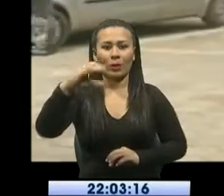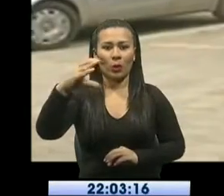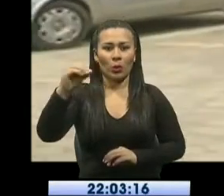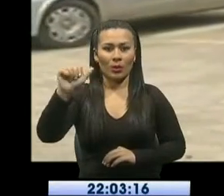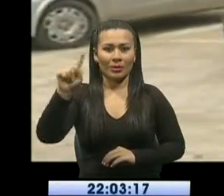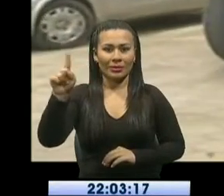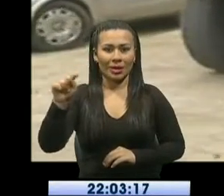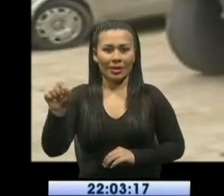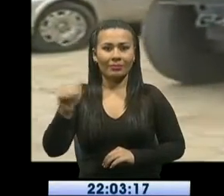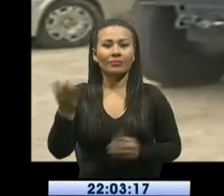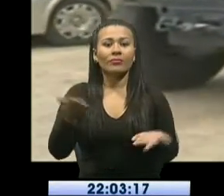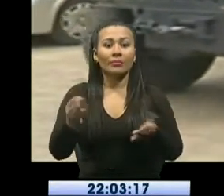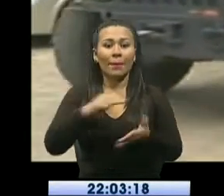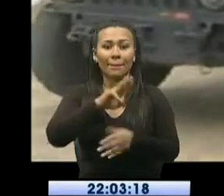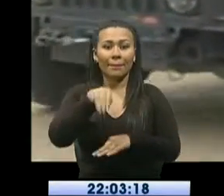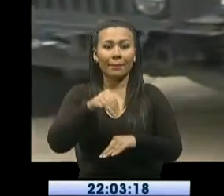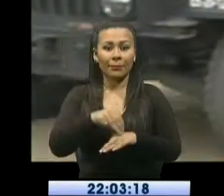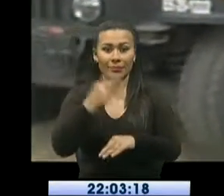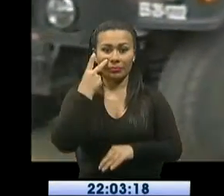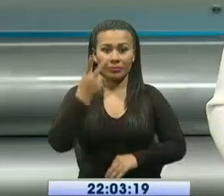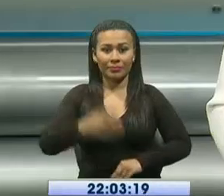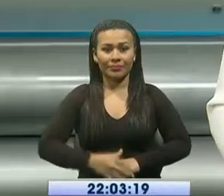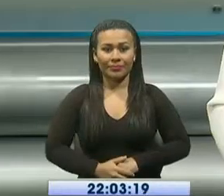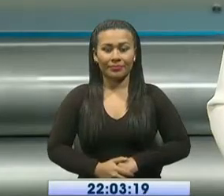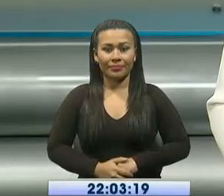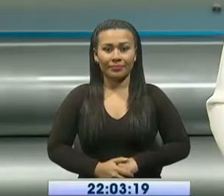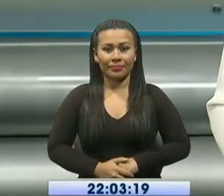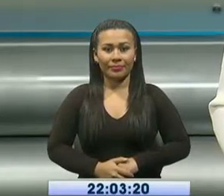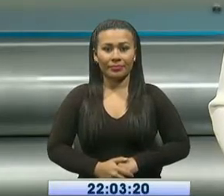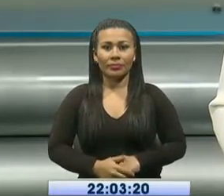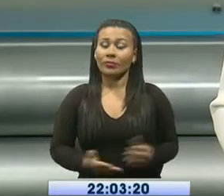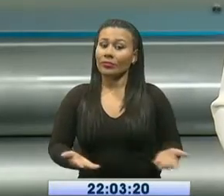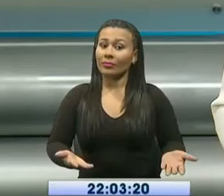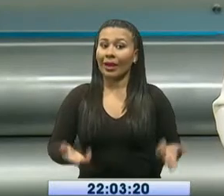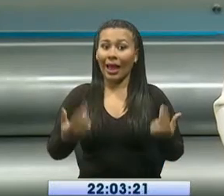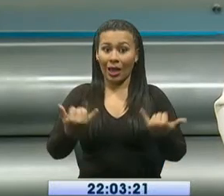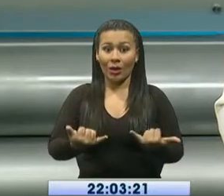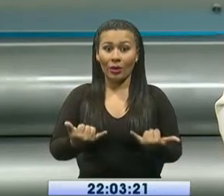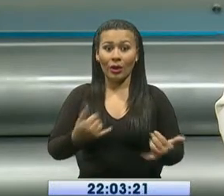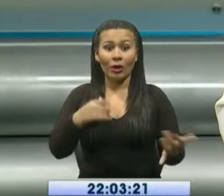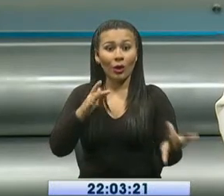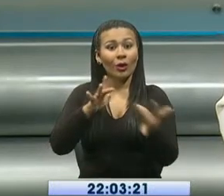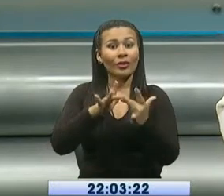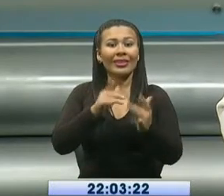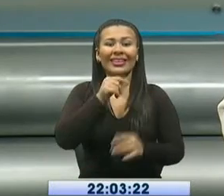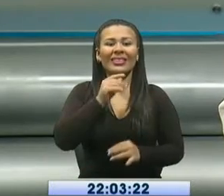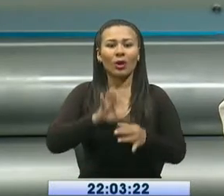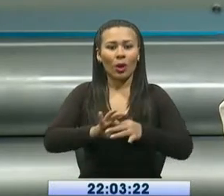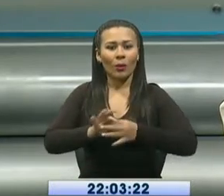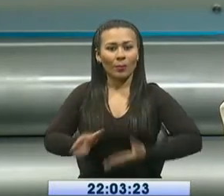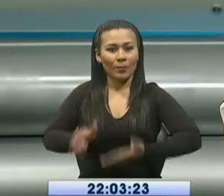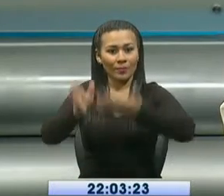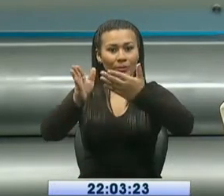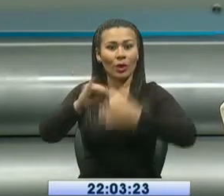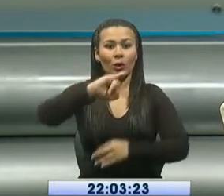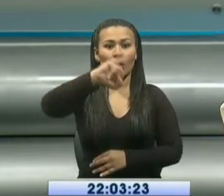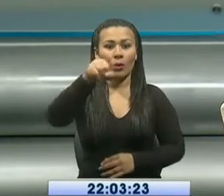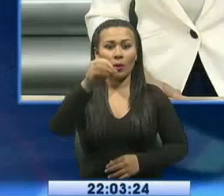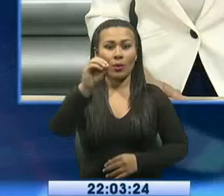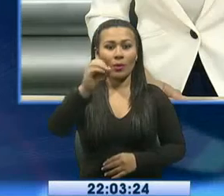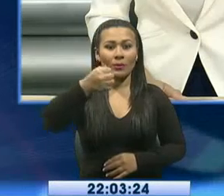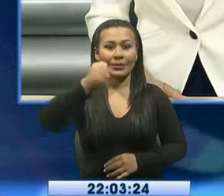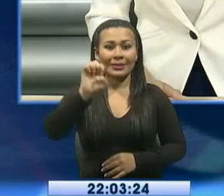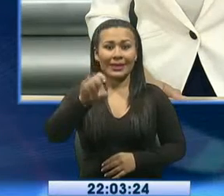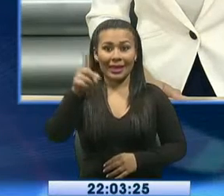Franco, informó Jorge Escobar. Bueno, y es momento de enlazarnos con nuestro compañero José Morales, quien está en las